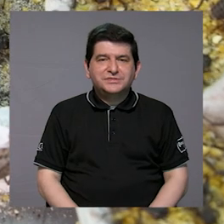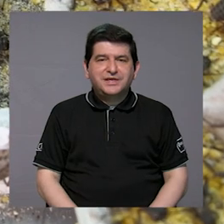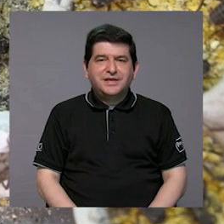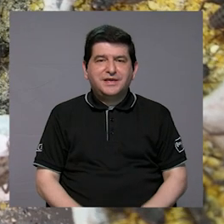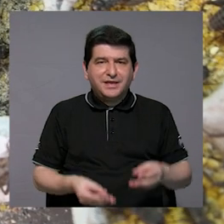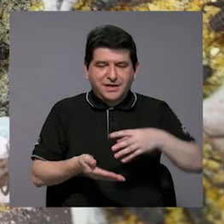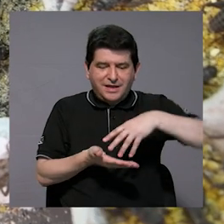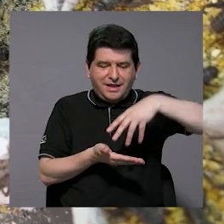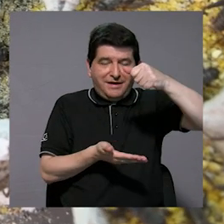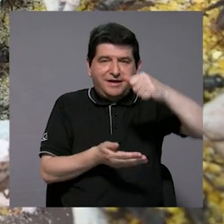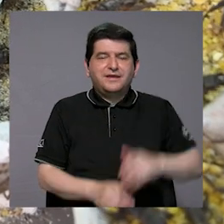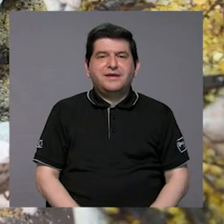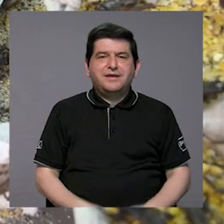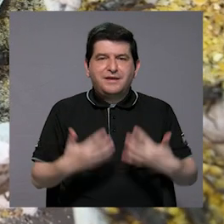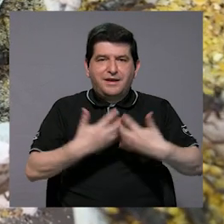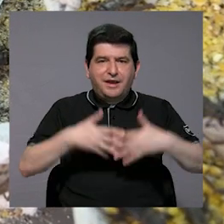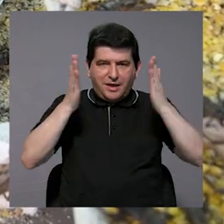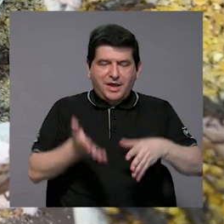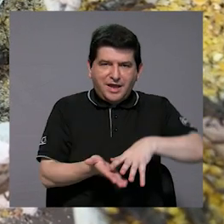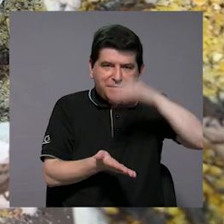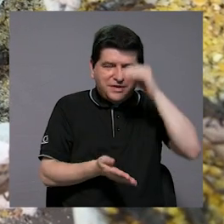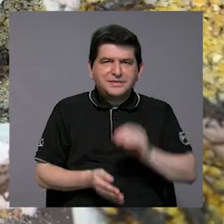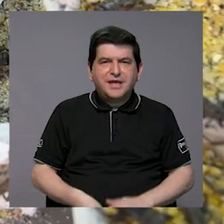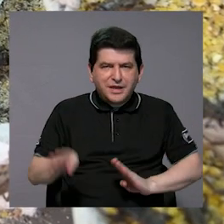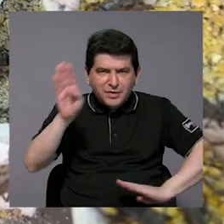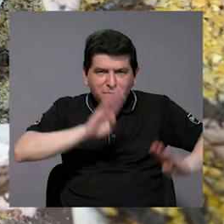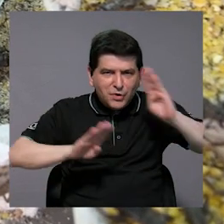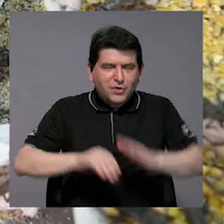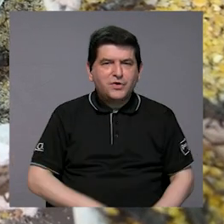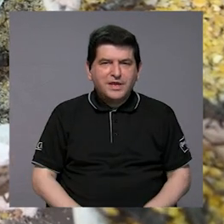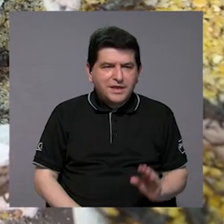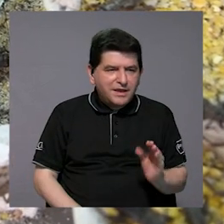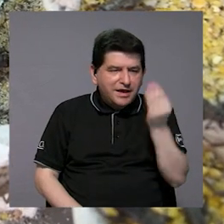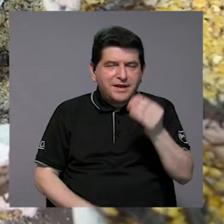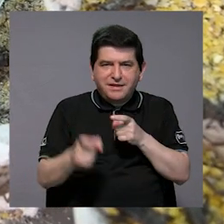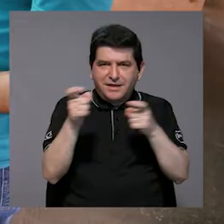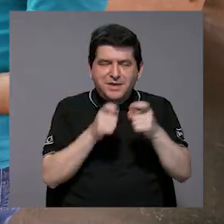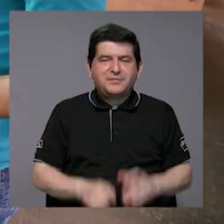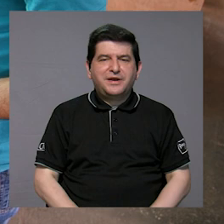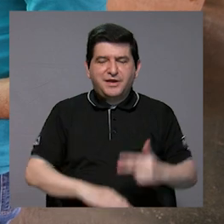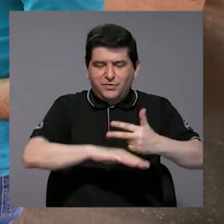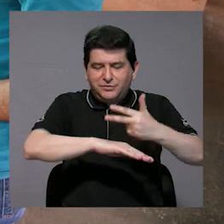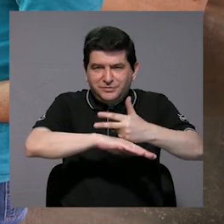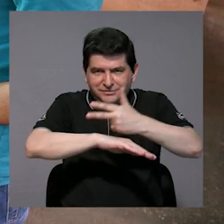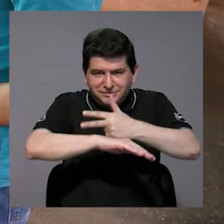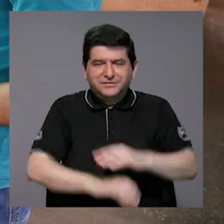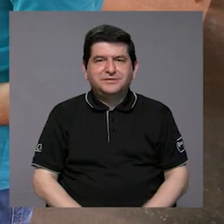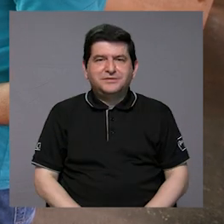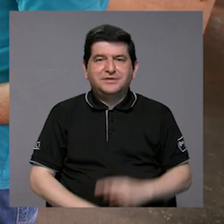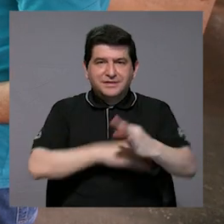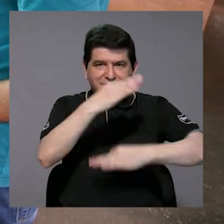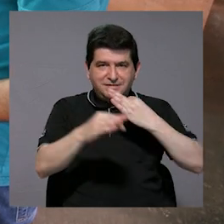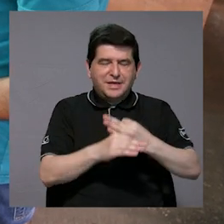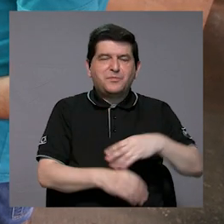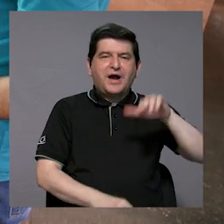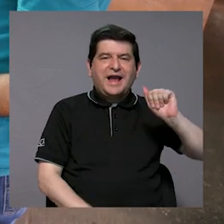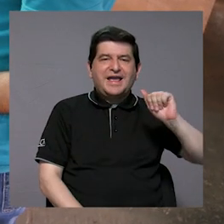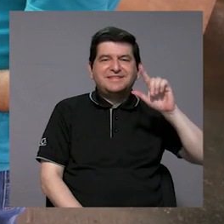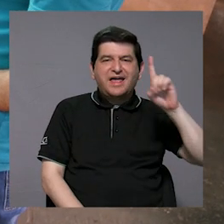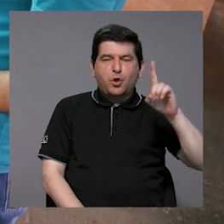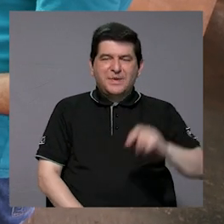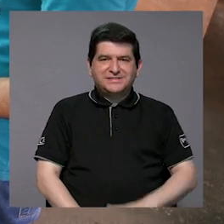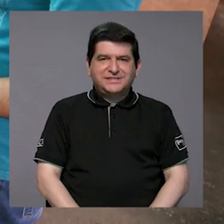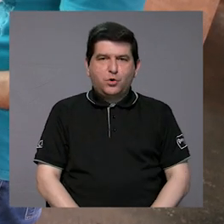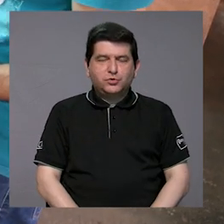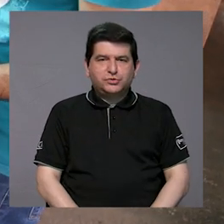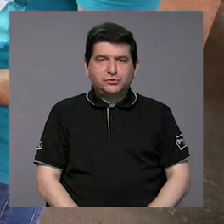presentaciones. Para producir el polvo de grillo, los emprendedores aprendieron sobre la biología, cría y el manejo de estos insectos,